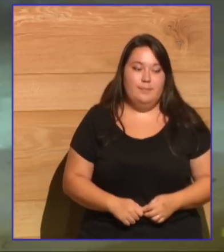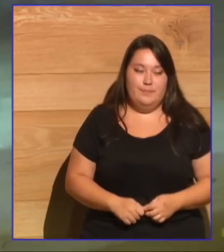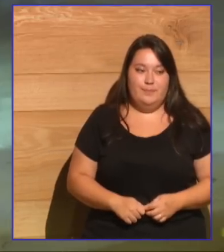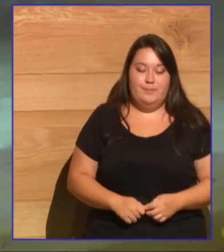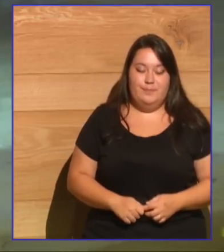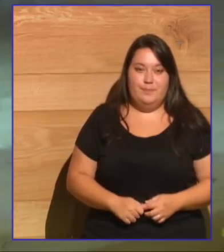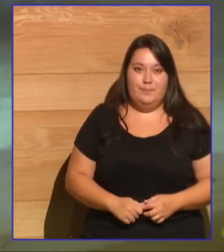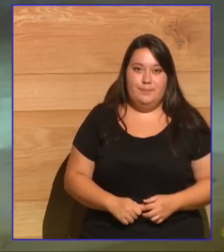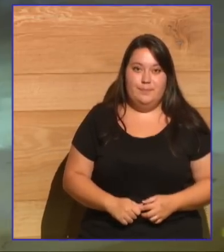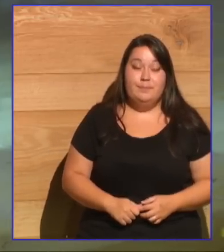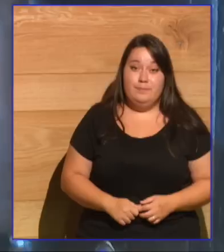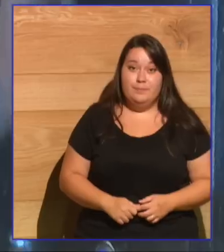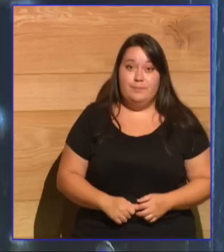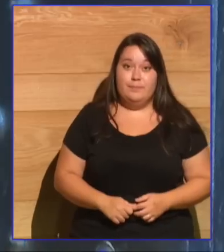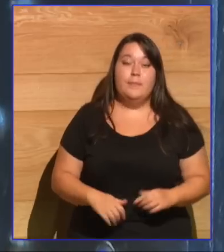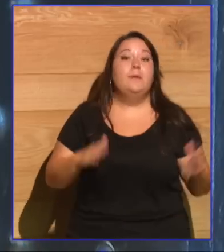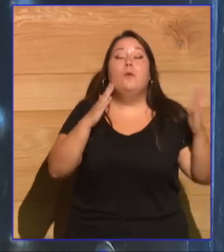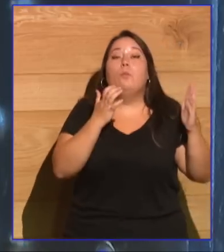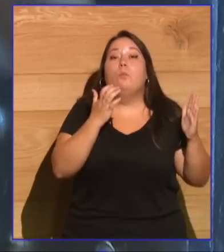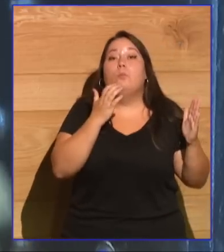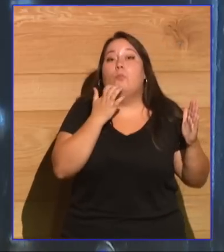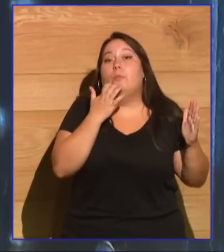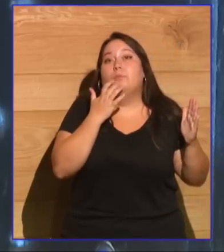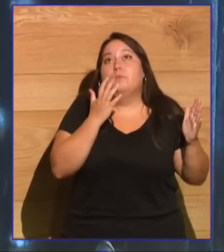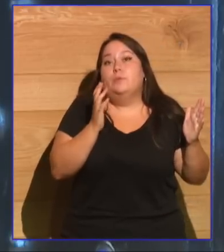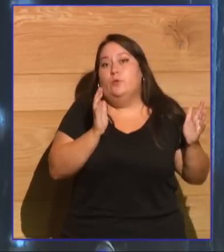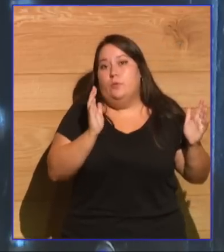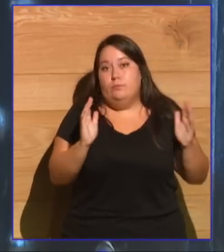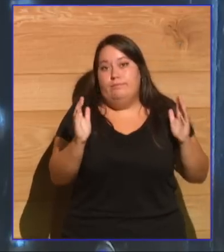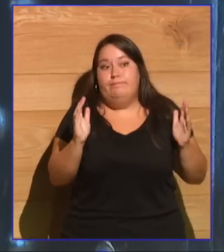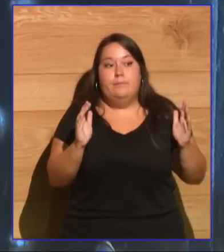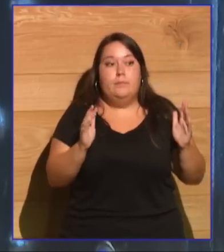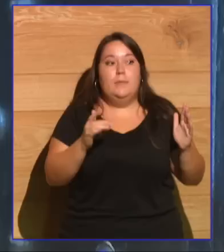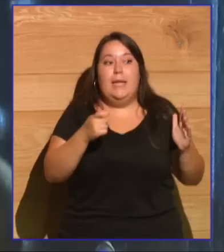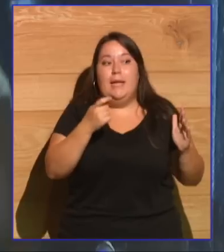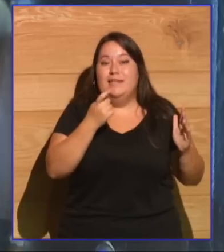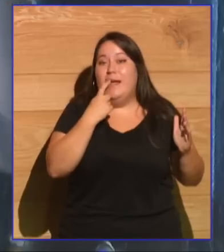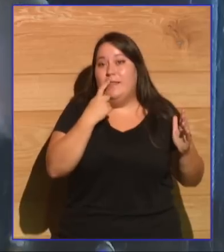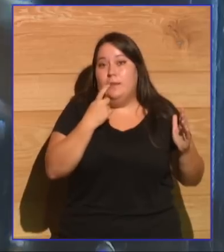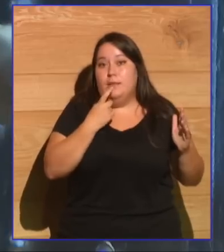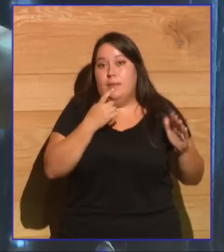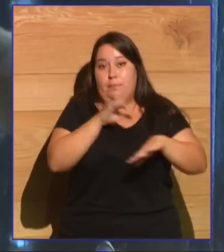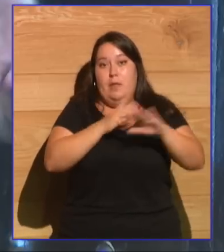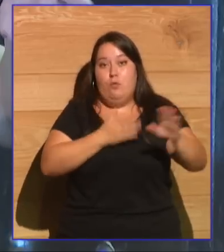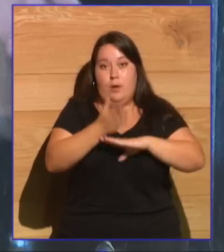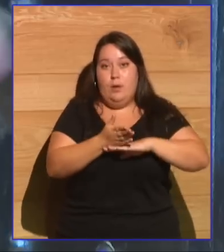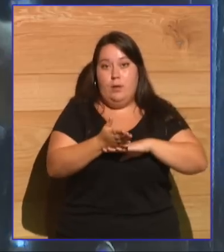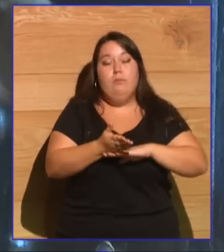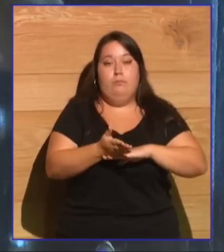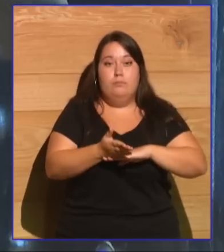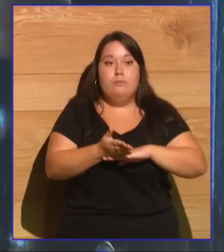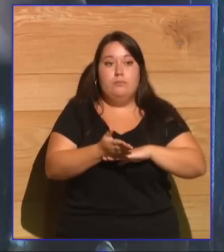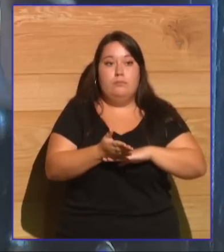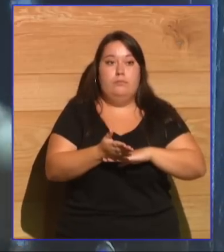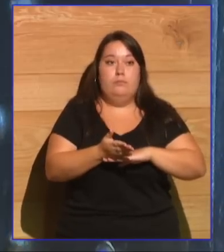cuando tenía que ir al dentista por ejemplo él se bajaba se bajaba